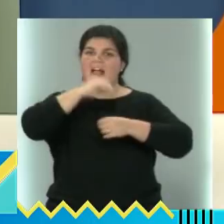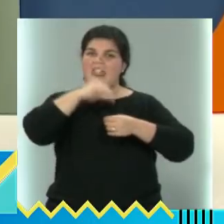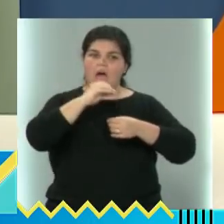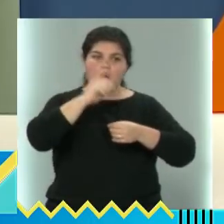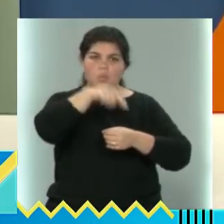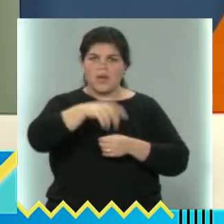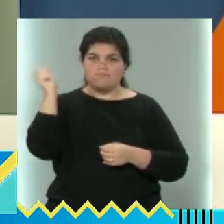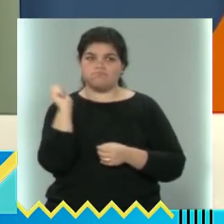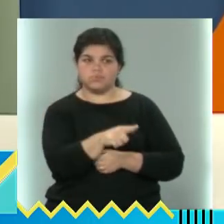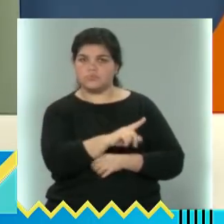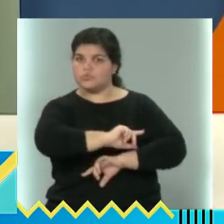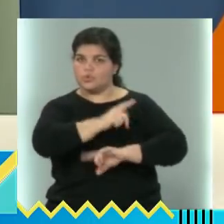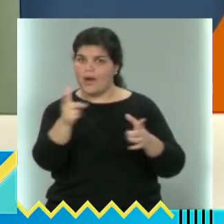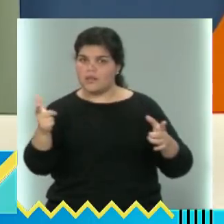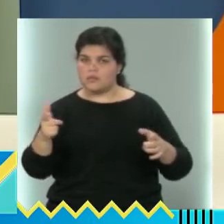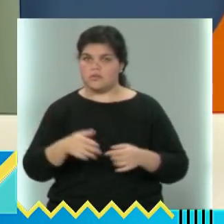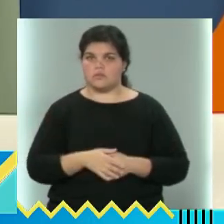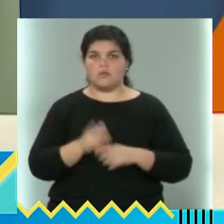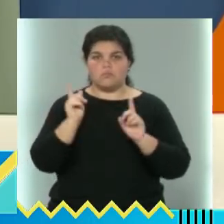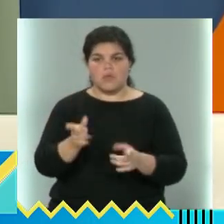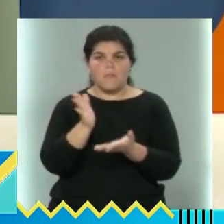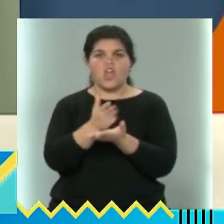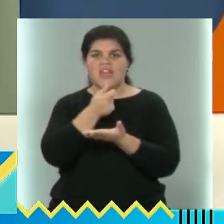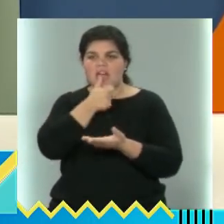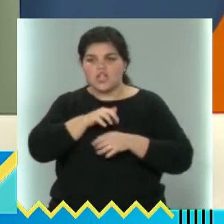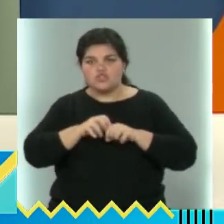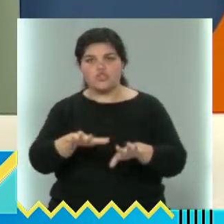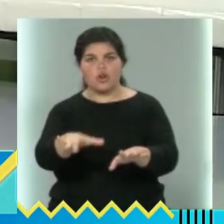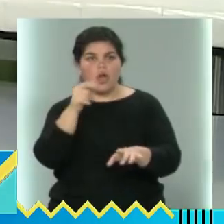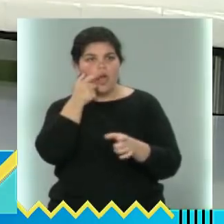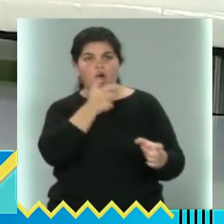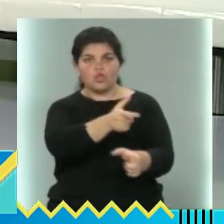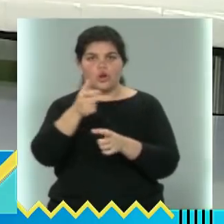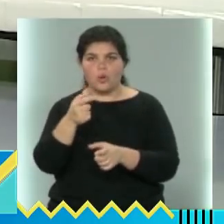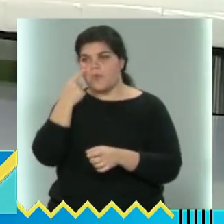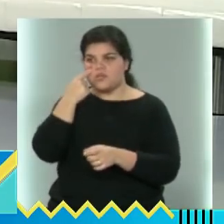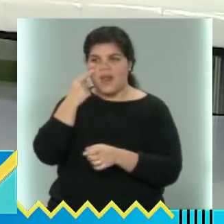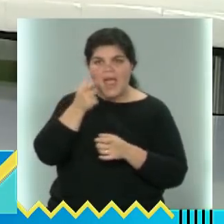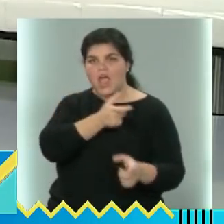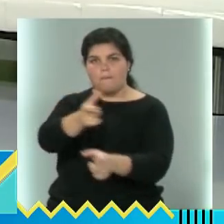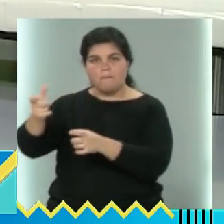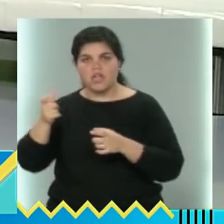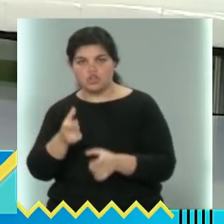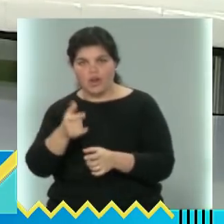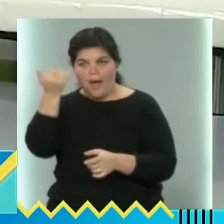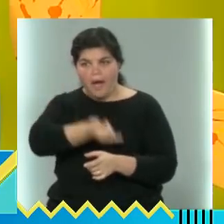allá de que Irrigación tenga sus propios inspectores y los municipios tengan sus inspectores, me parece que realmente